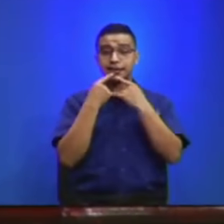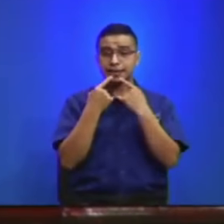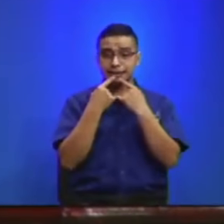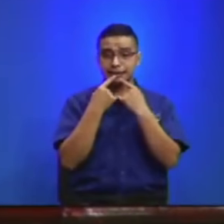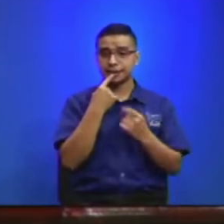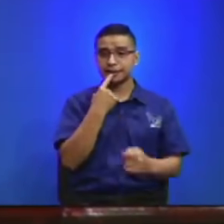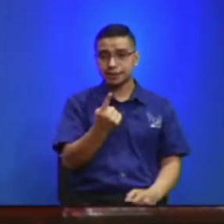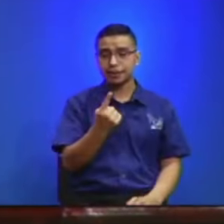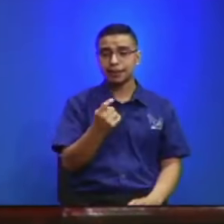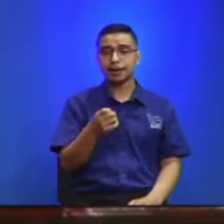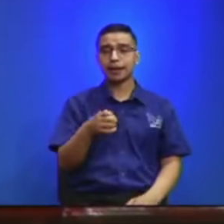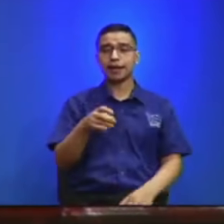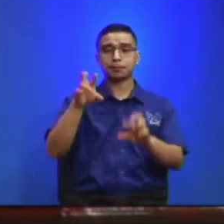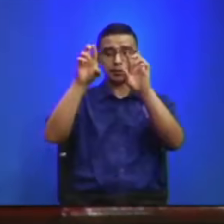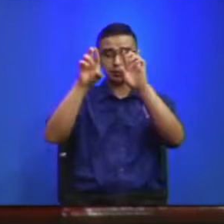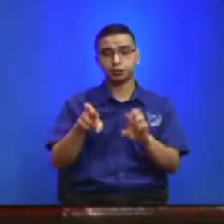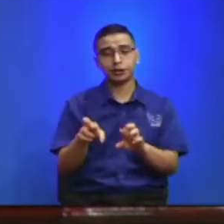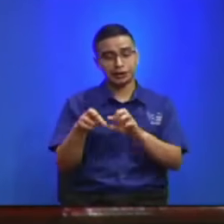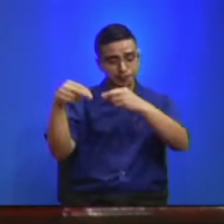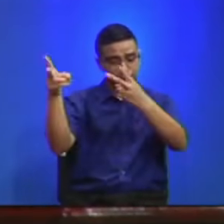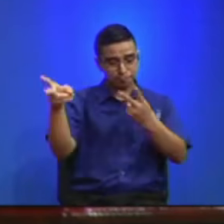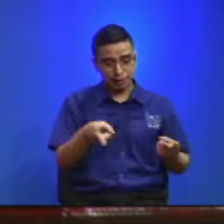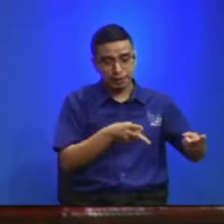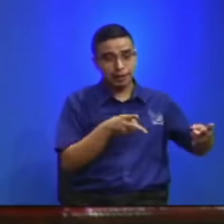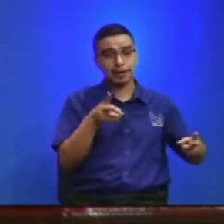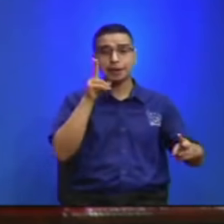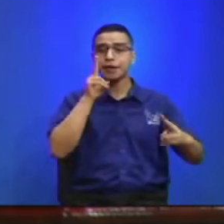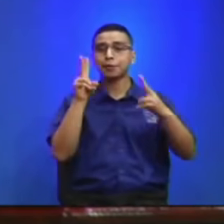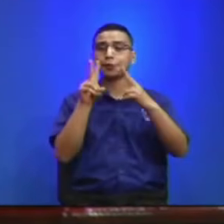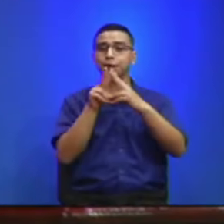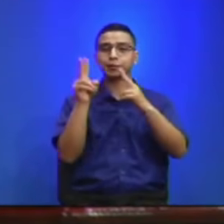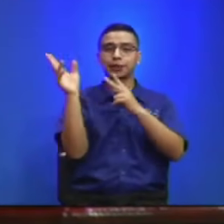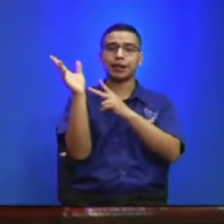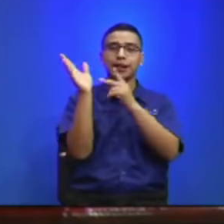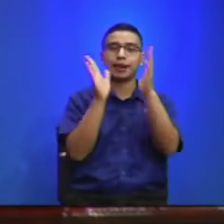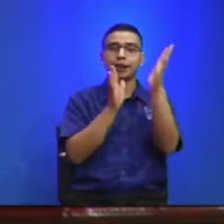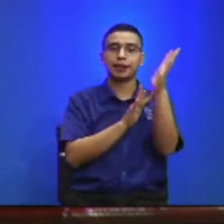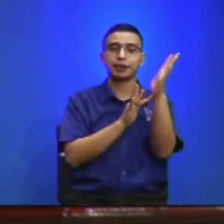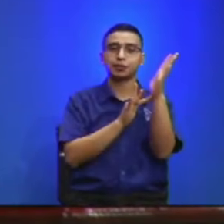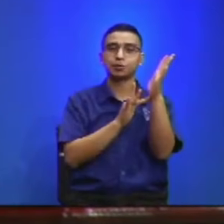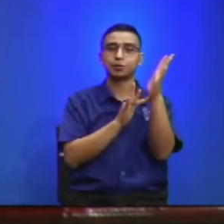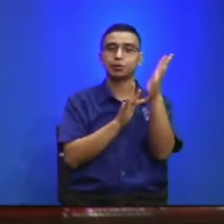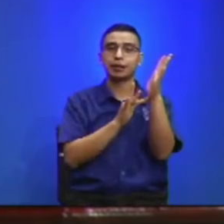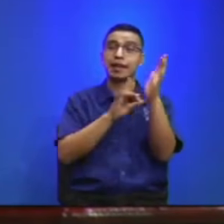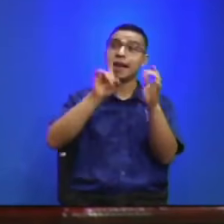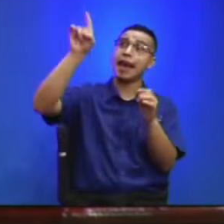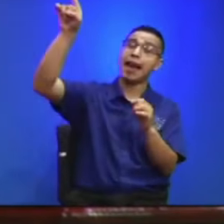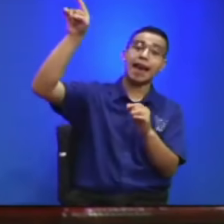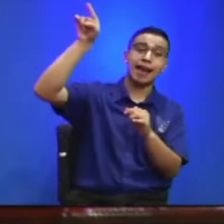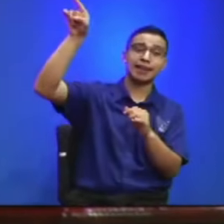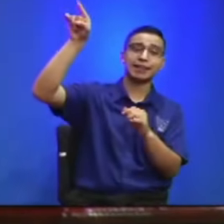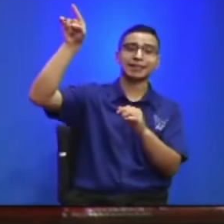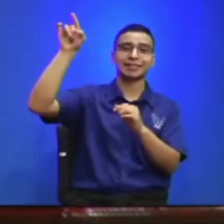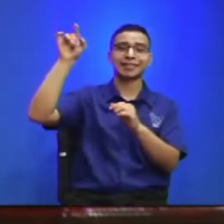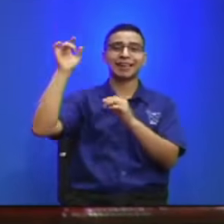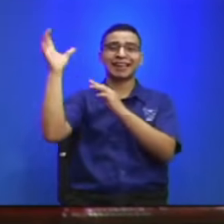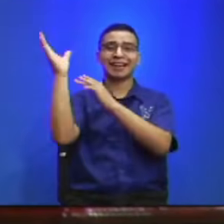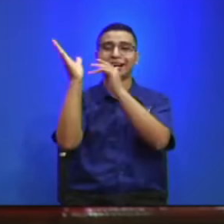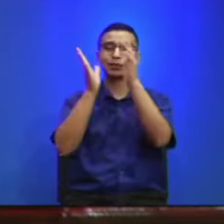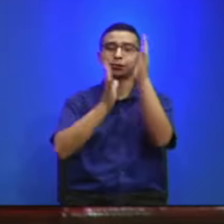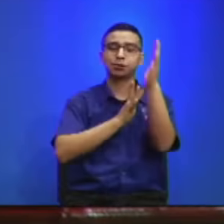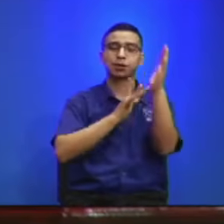bueno se acercó a jesús y cuando jesús lo mira les he ahí un varón verdadero varón